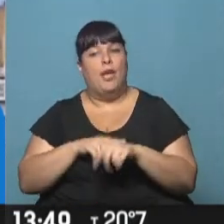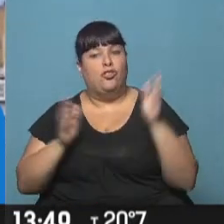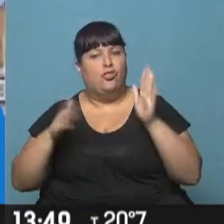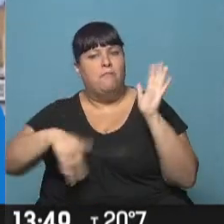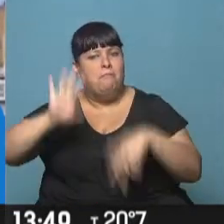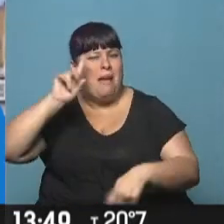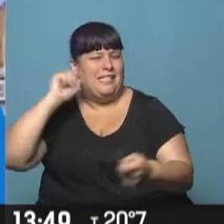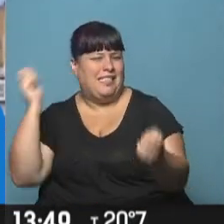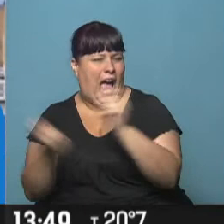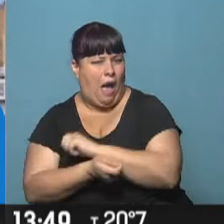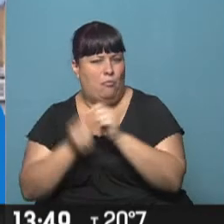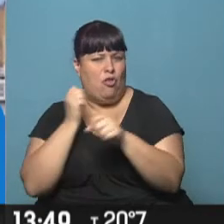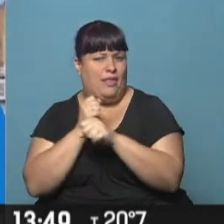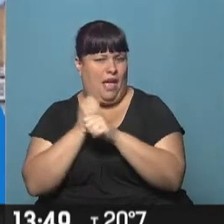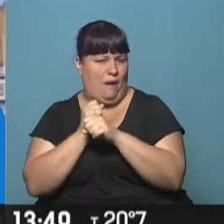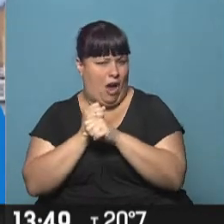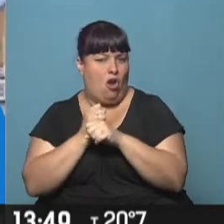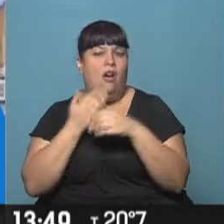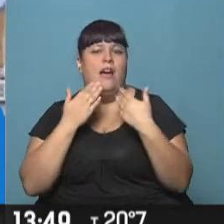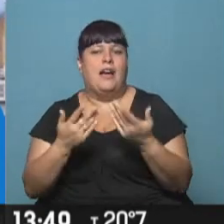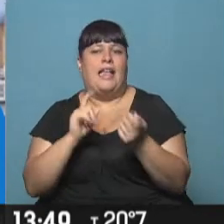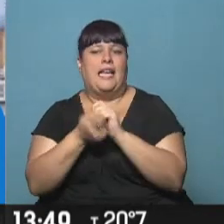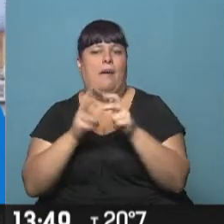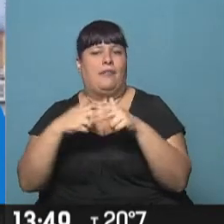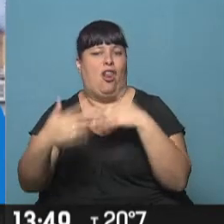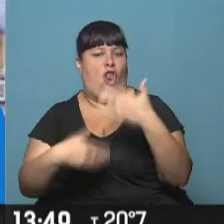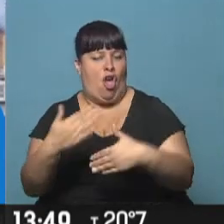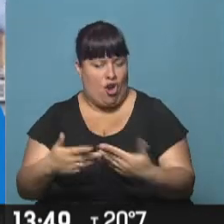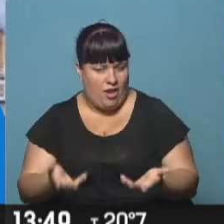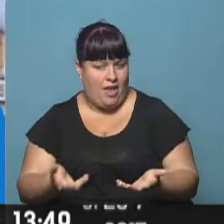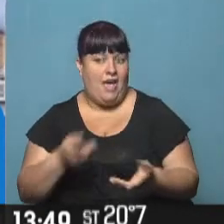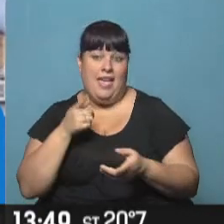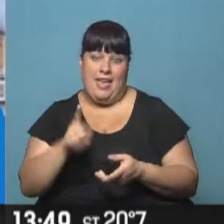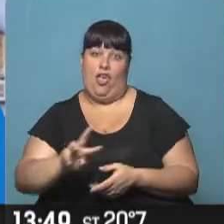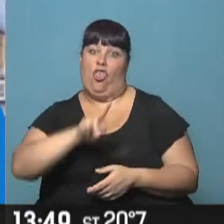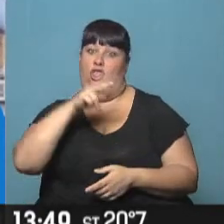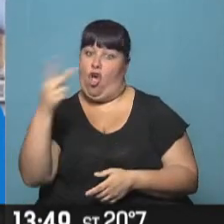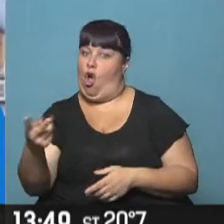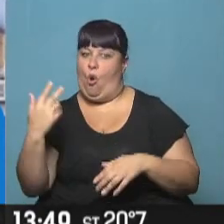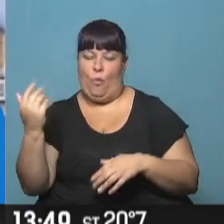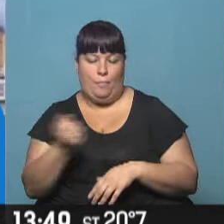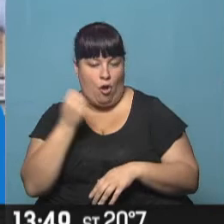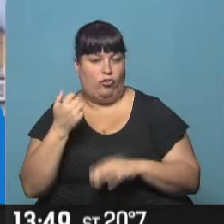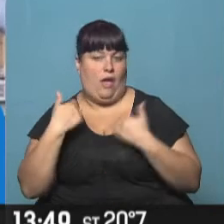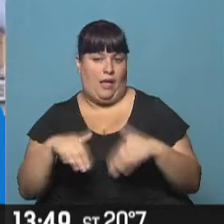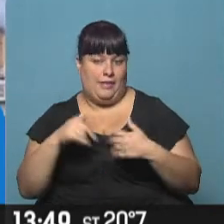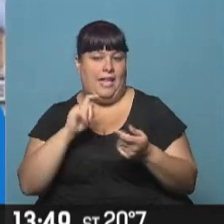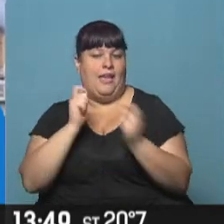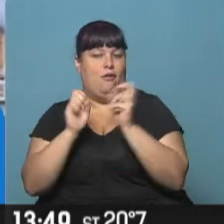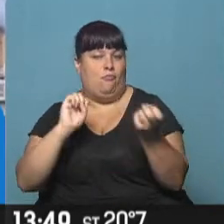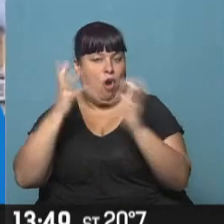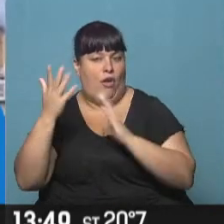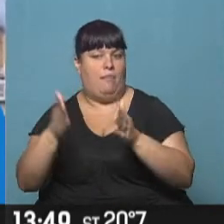mayor transformación en el mundo del trabajo a partir de los cambios tecnológicos, con lo cual es una doble necesidad de